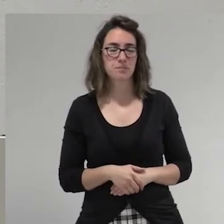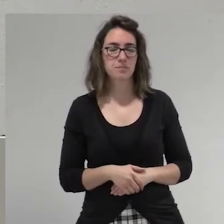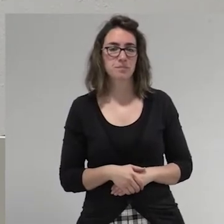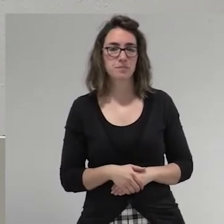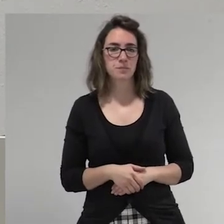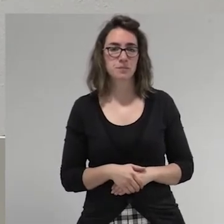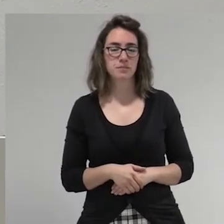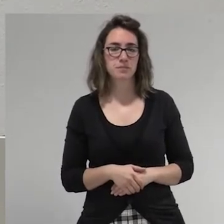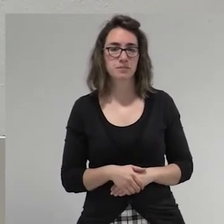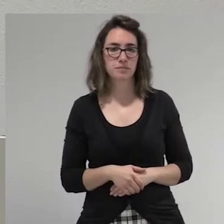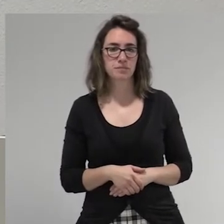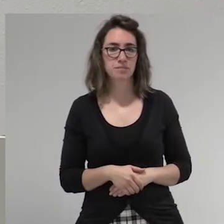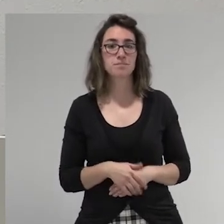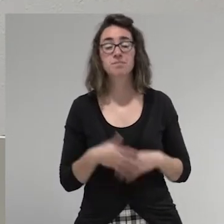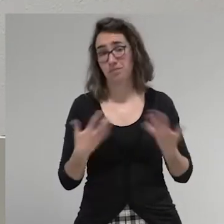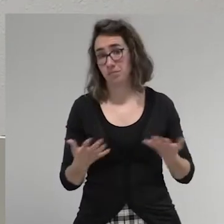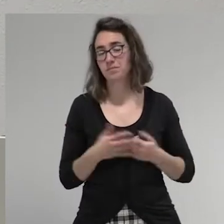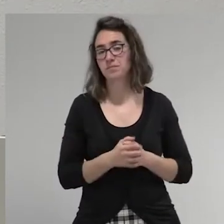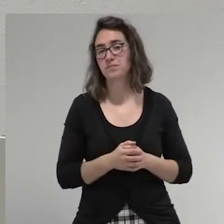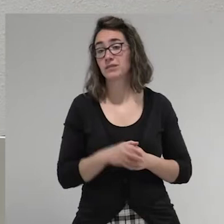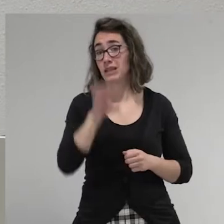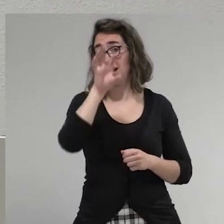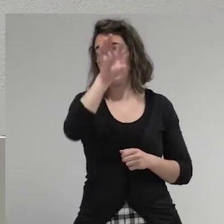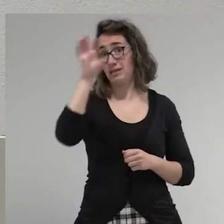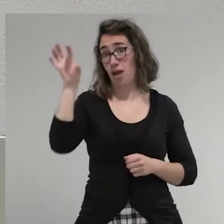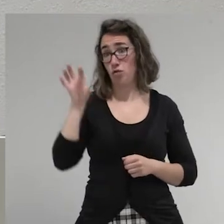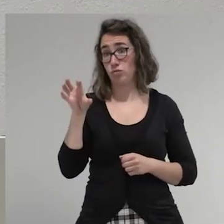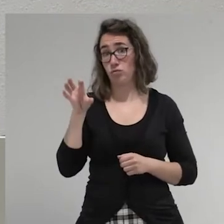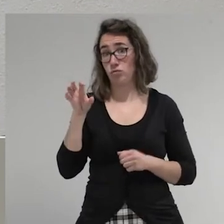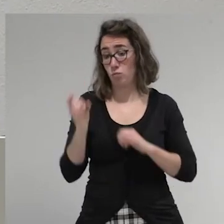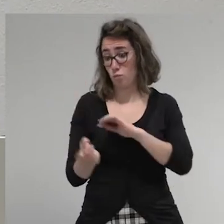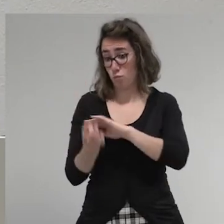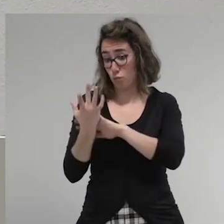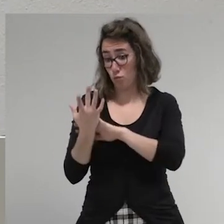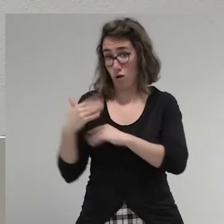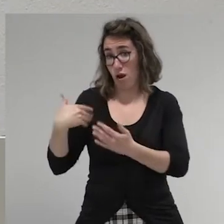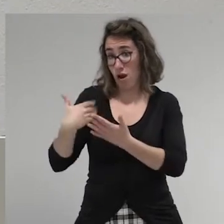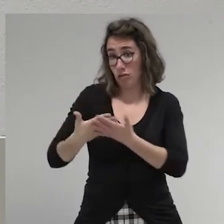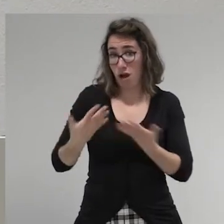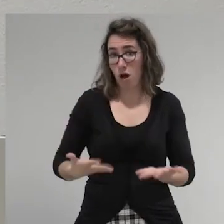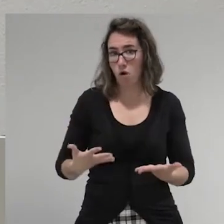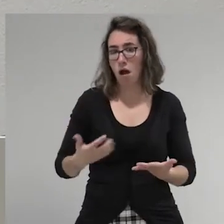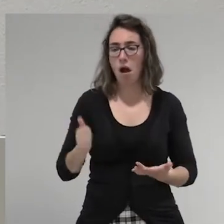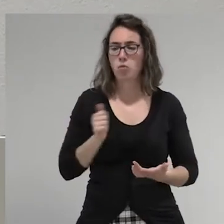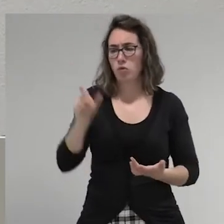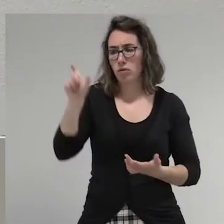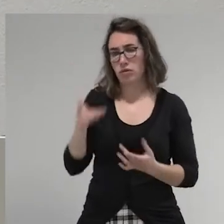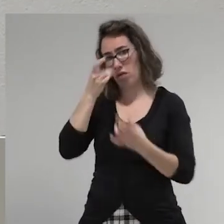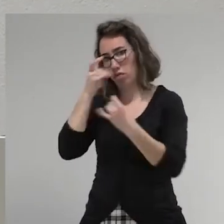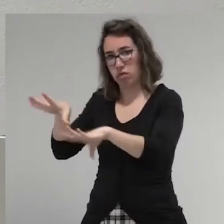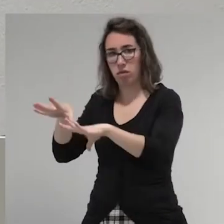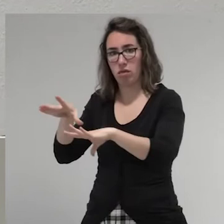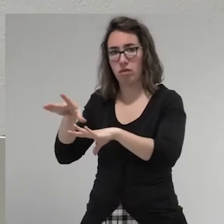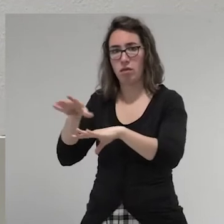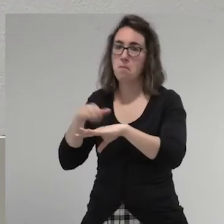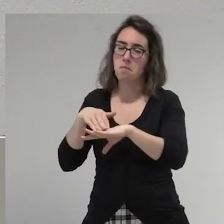Entonces, los estados, desde su creación, lo que han utilizado chivos expiatorios para legitimar